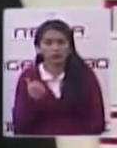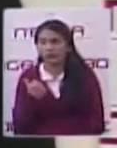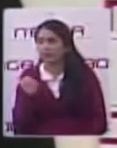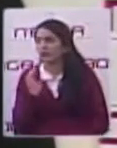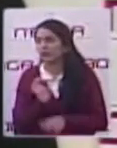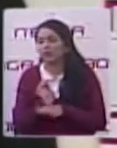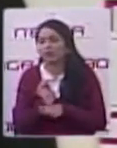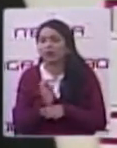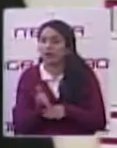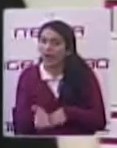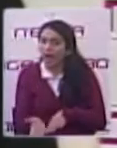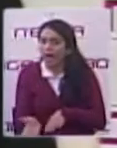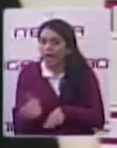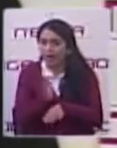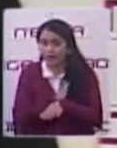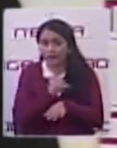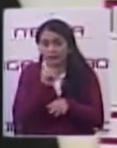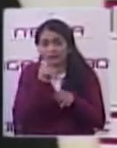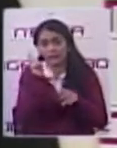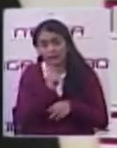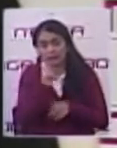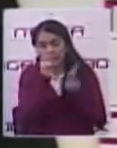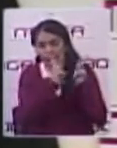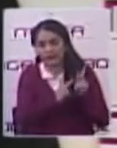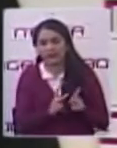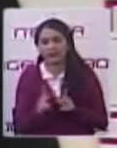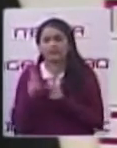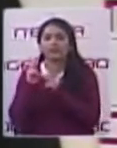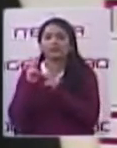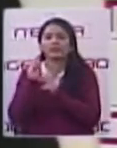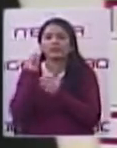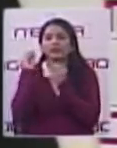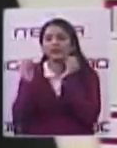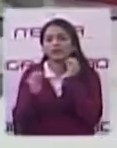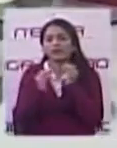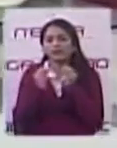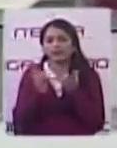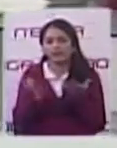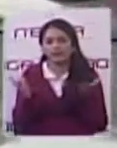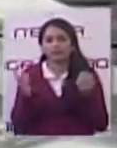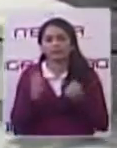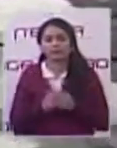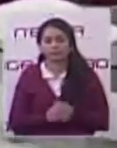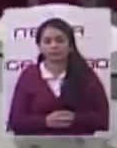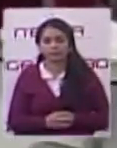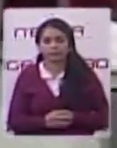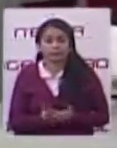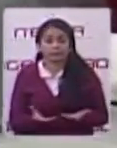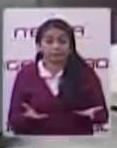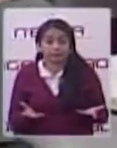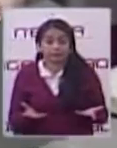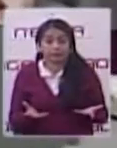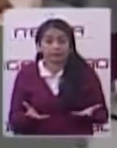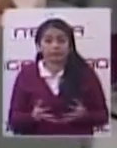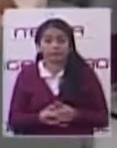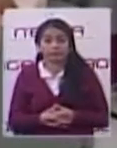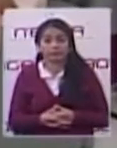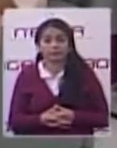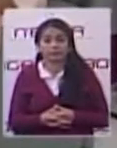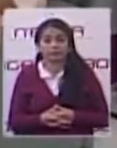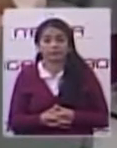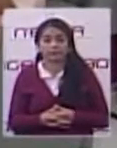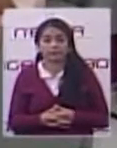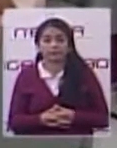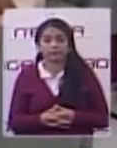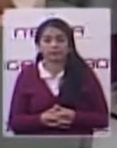vayan a ordenar. O sea, que son cosas así que uno tiene que ir viendo. Temas que a veces uno ni los piensa, pero no, si es que está